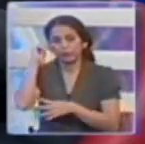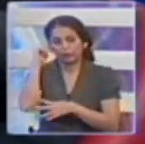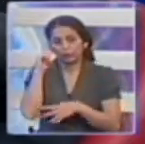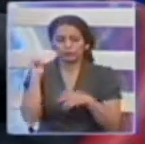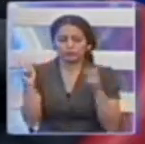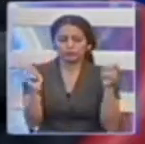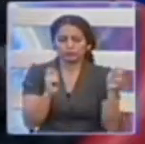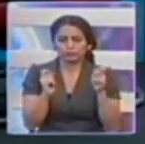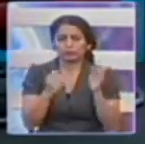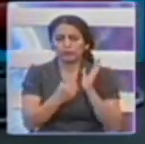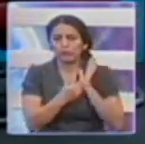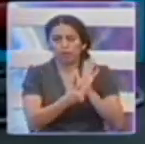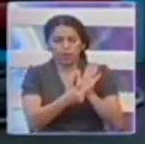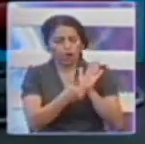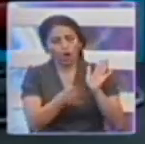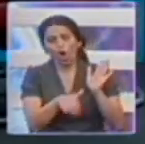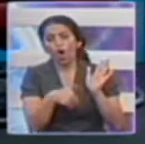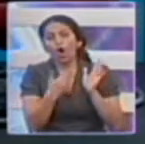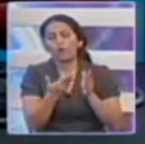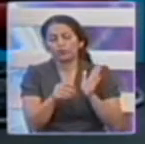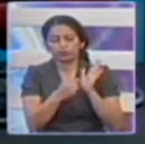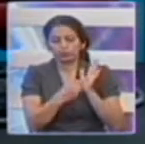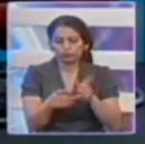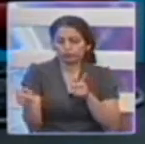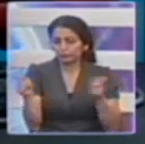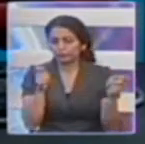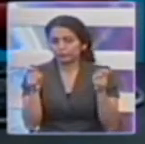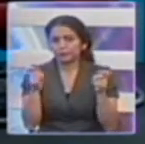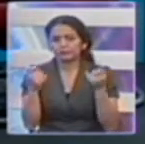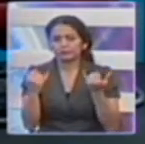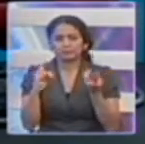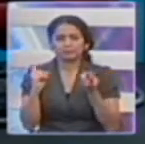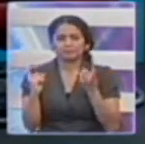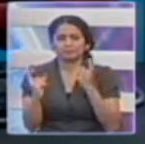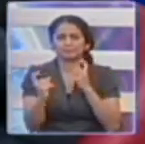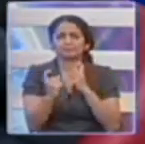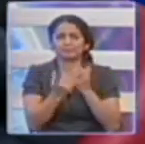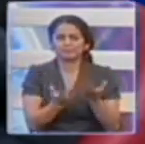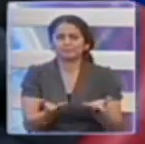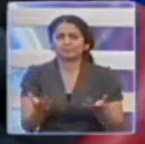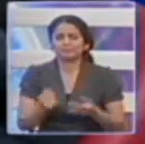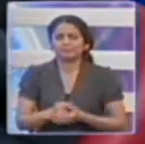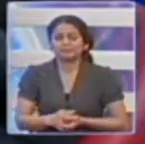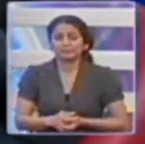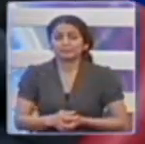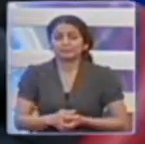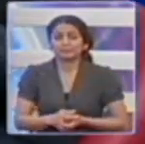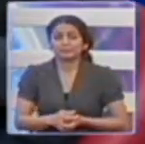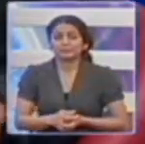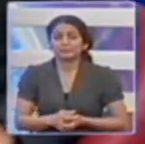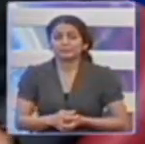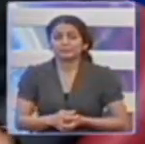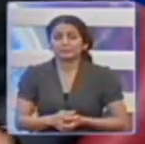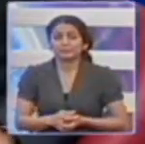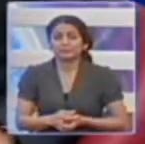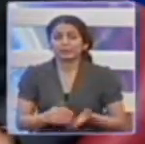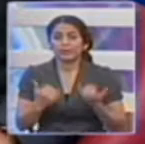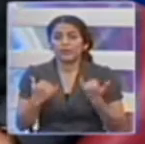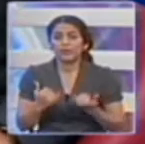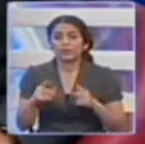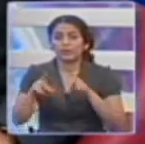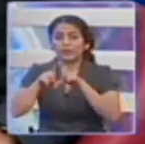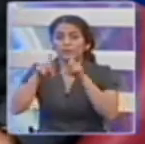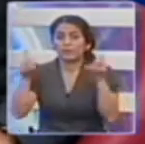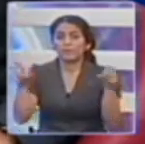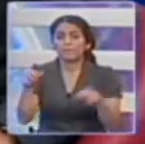sido el de todos los ecuatorianos. Que el único mecanismo de desarrollo es a través del Estado, es a través de un modelo estatal. El sector privado es el